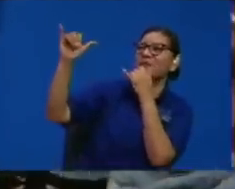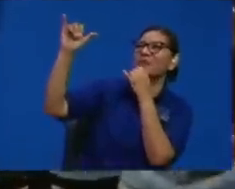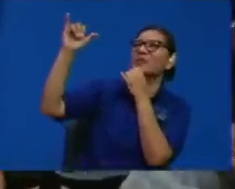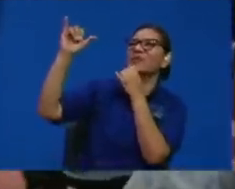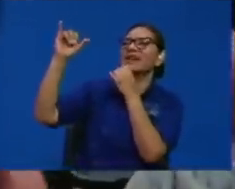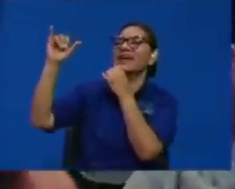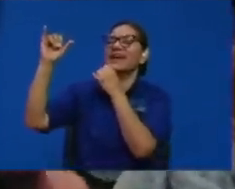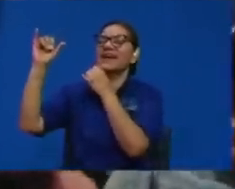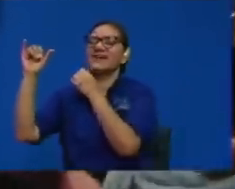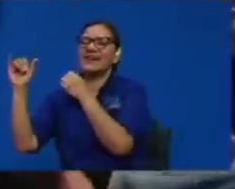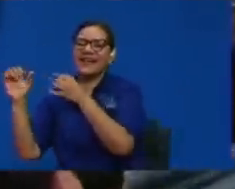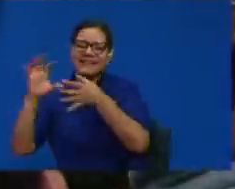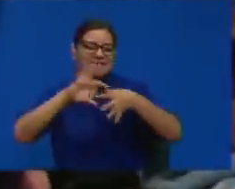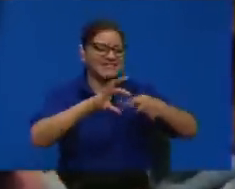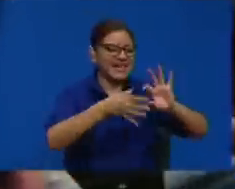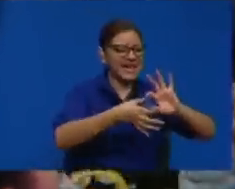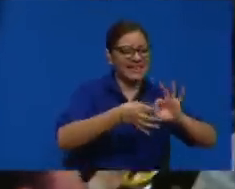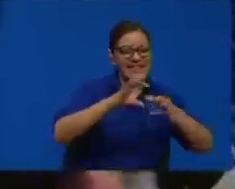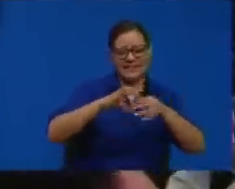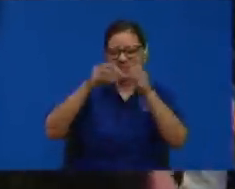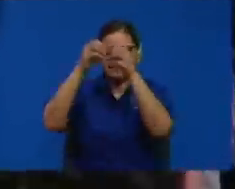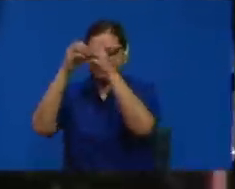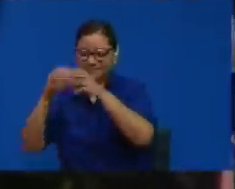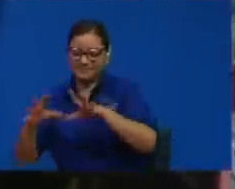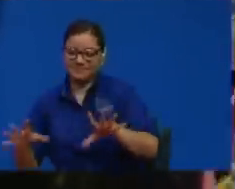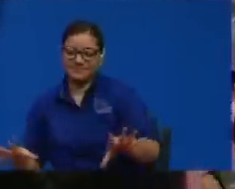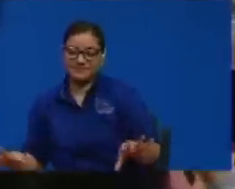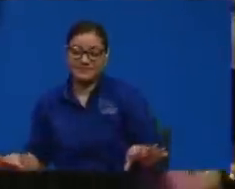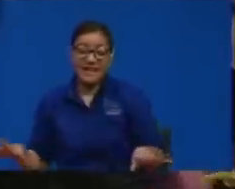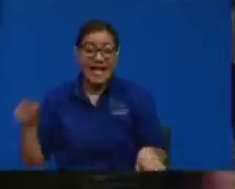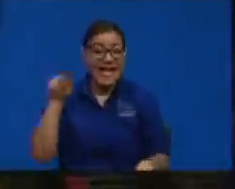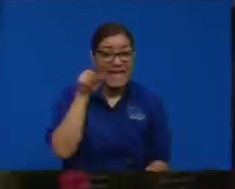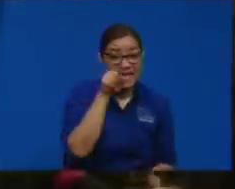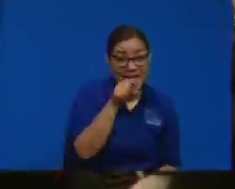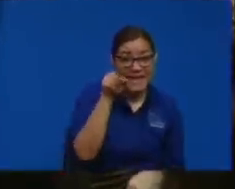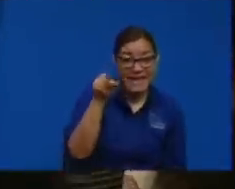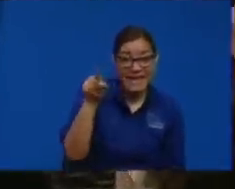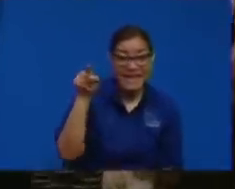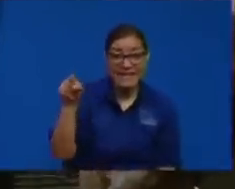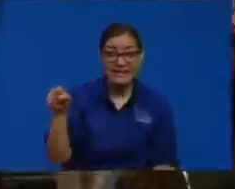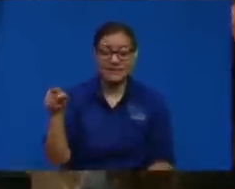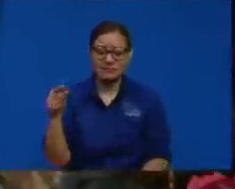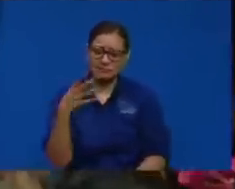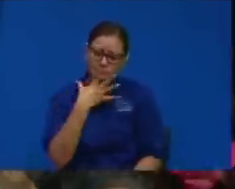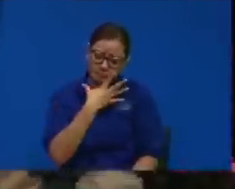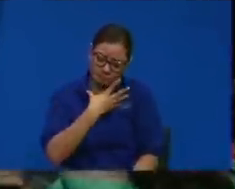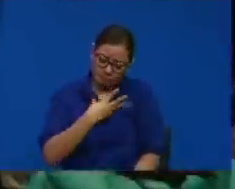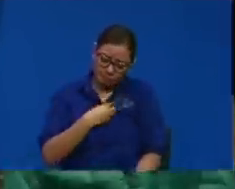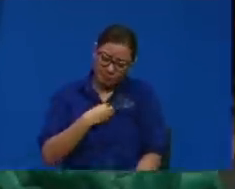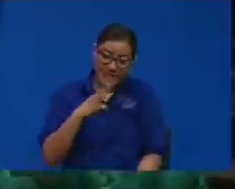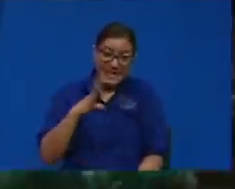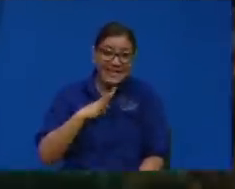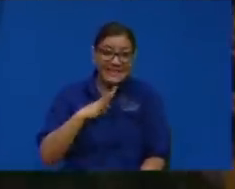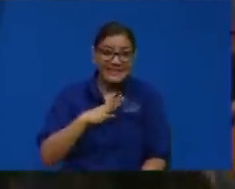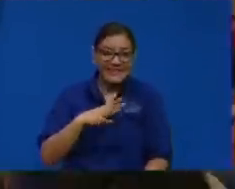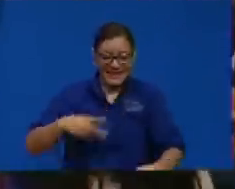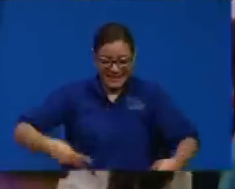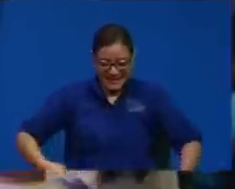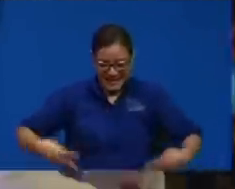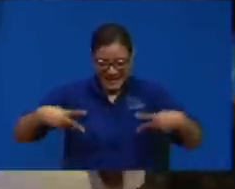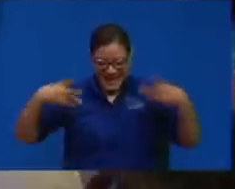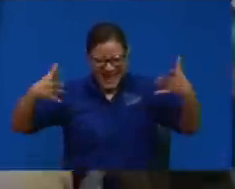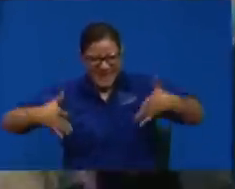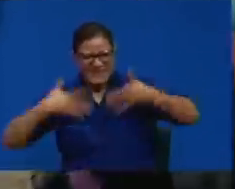del jubileo las cadenas se abrirán. El triste tiene